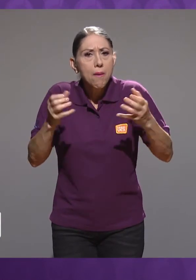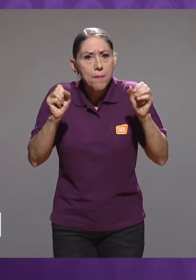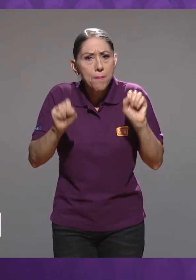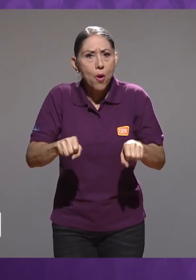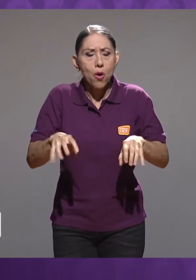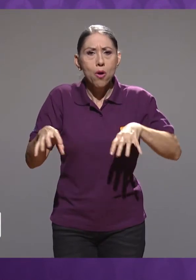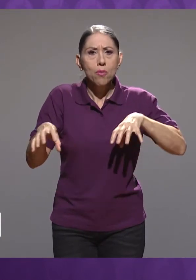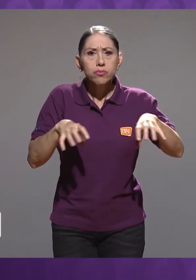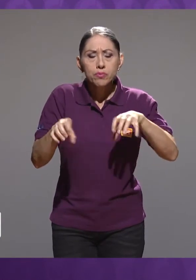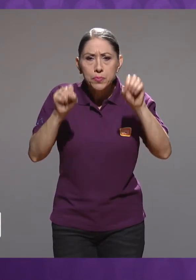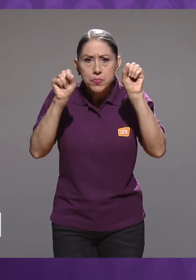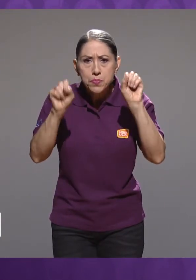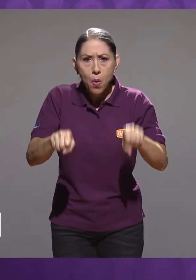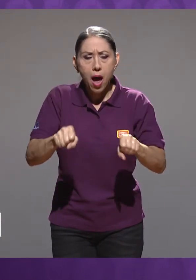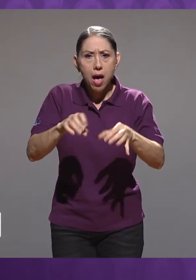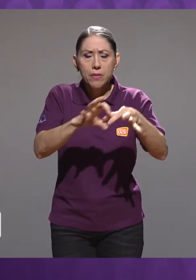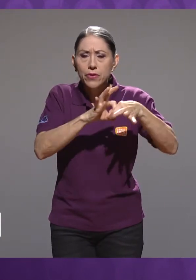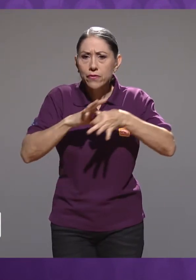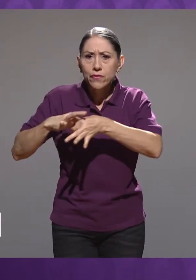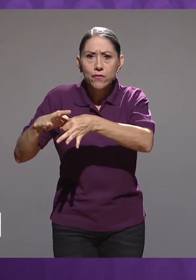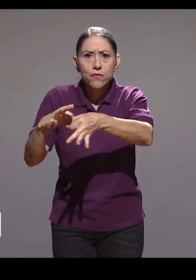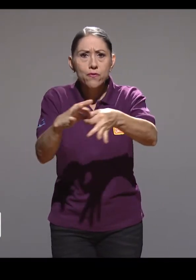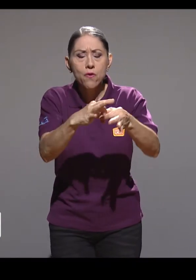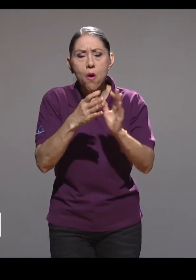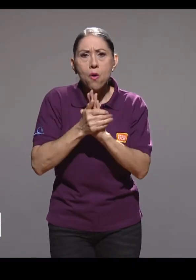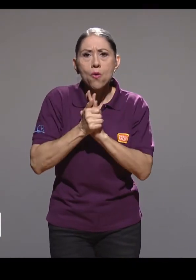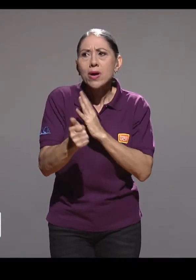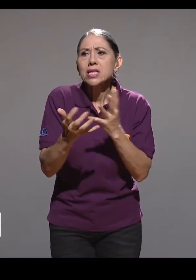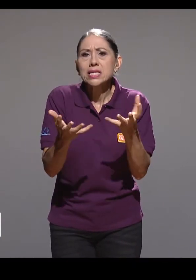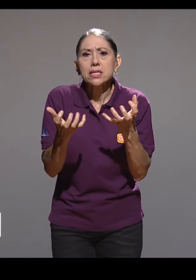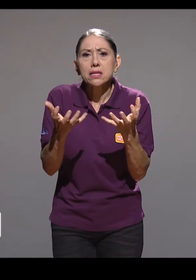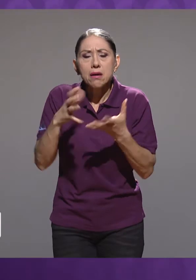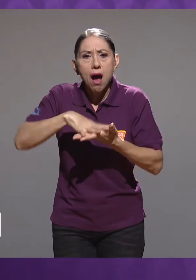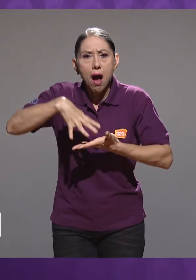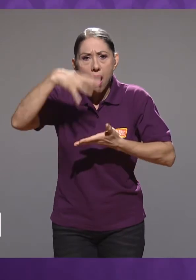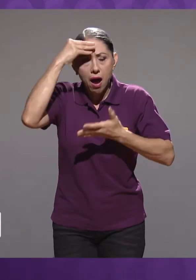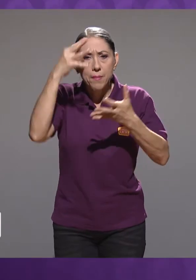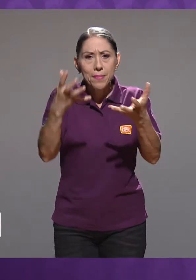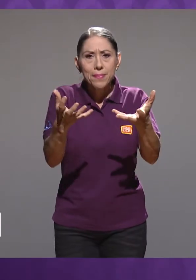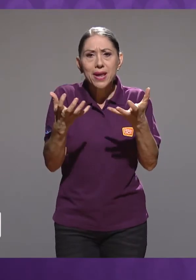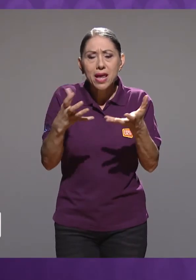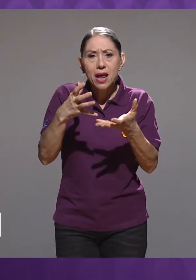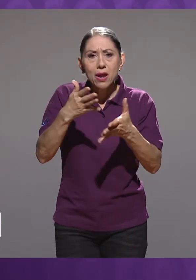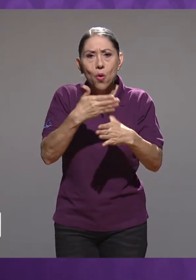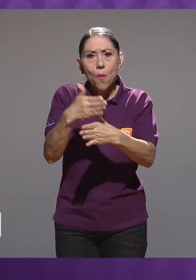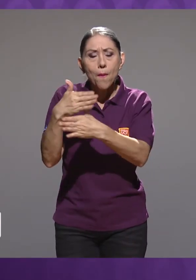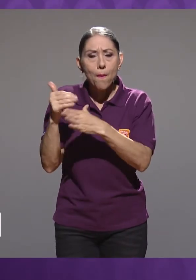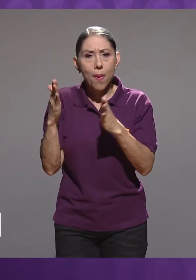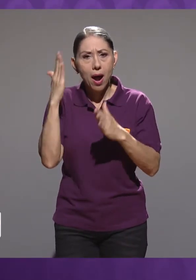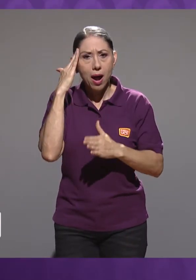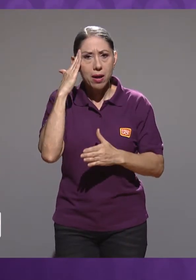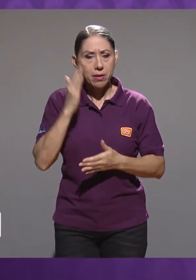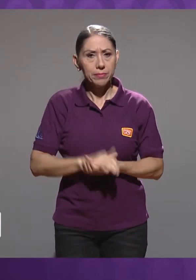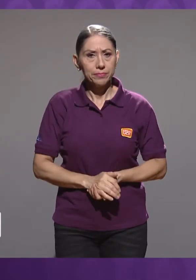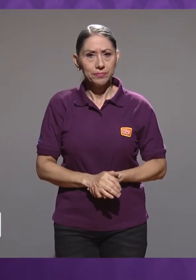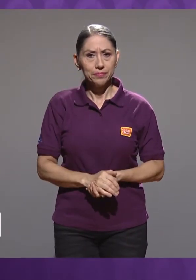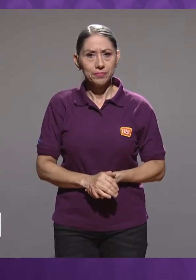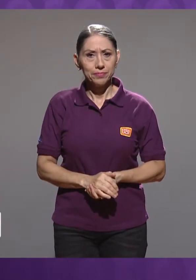expresarse, muy desenvueltas para relacionarse y muy ávidas de aprender y de